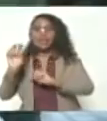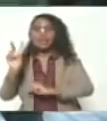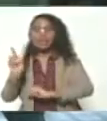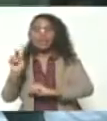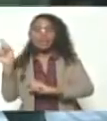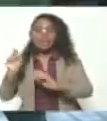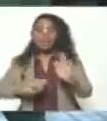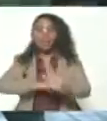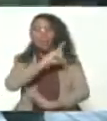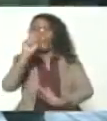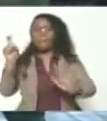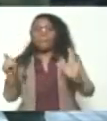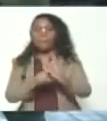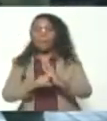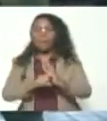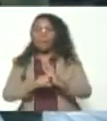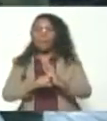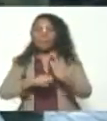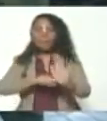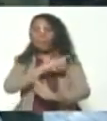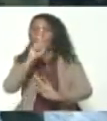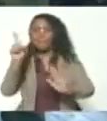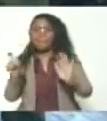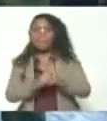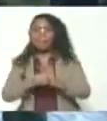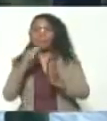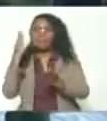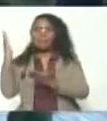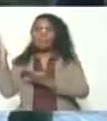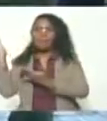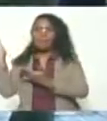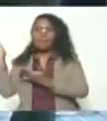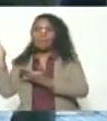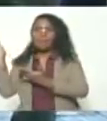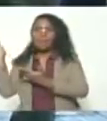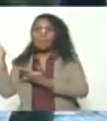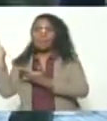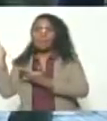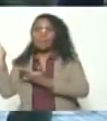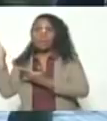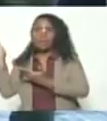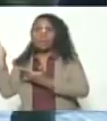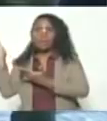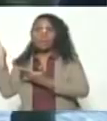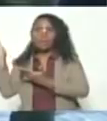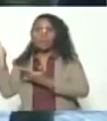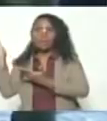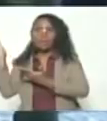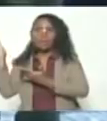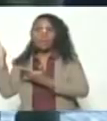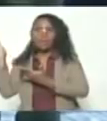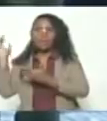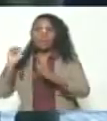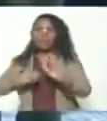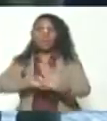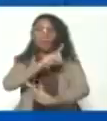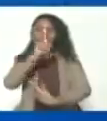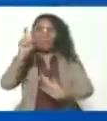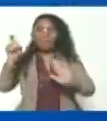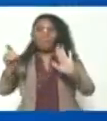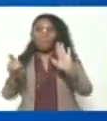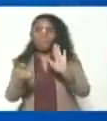completo. Completo. Aquí lo pueden ver ustedes. Un arsenal completo.